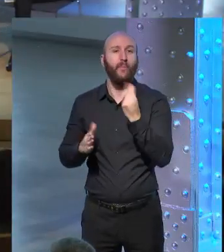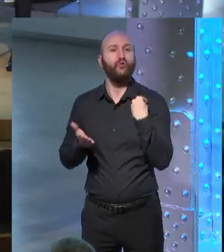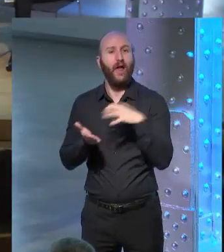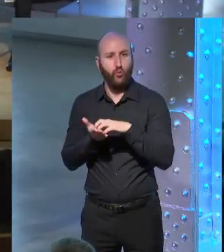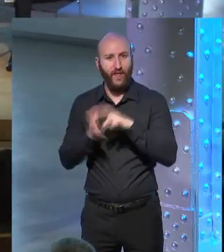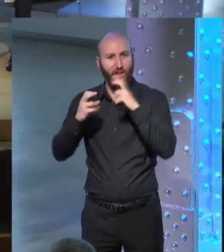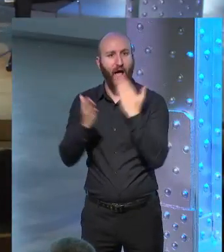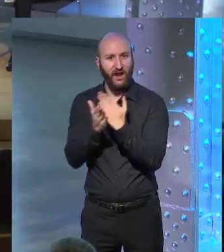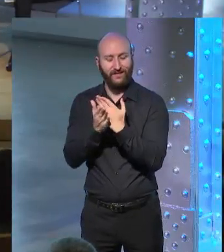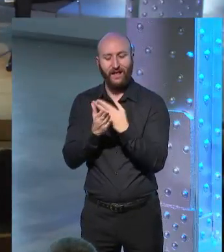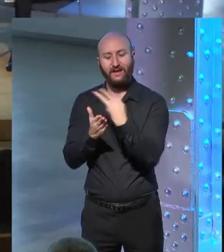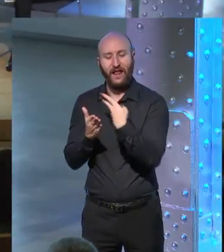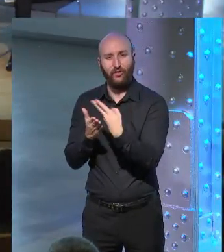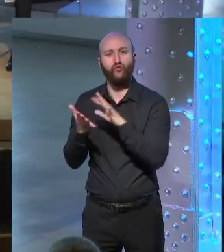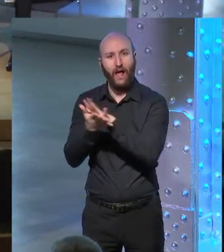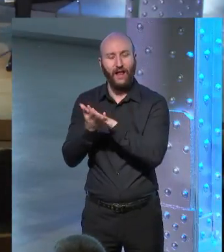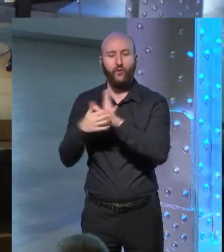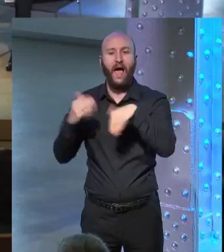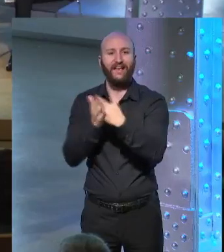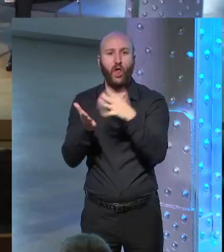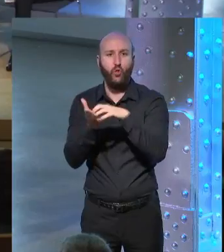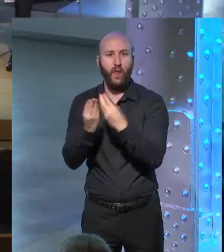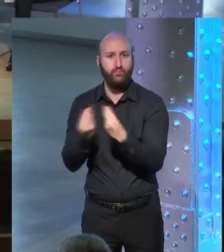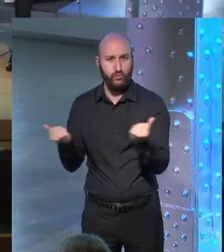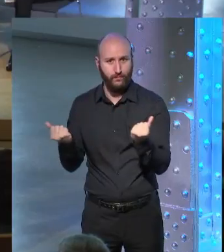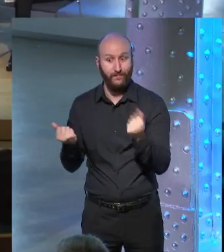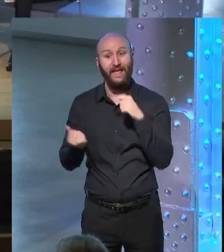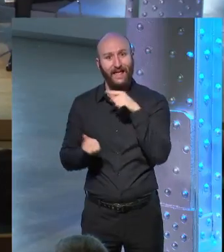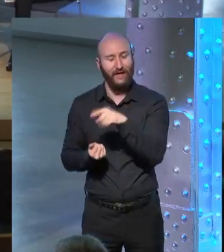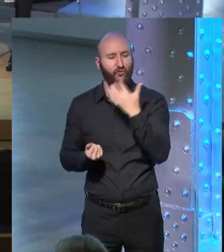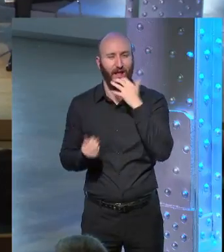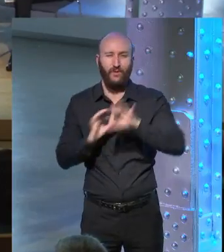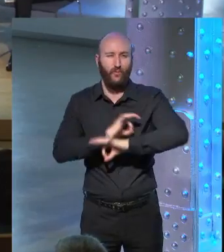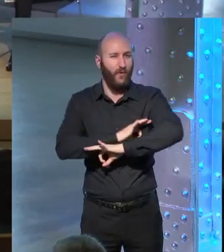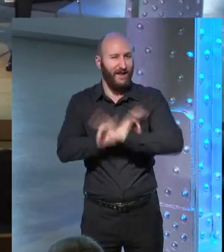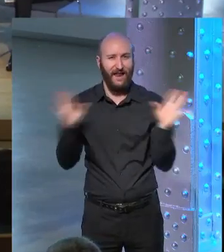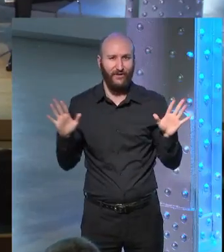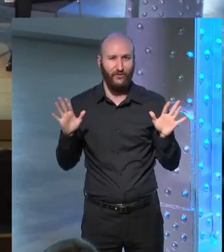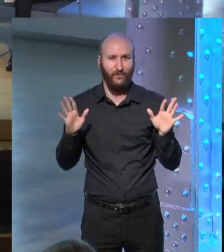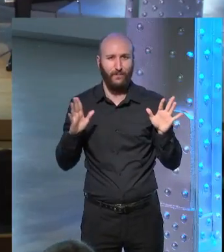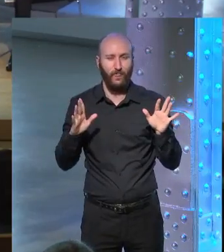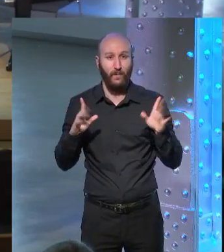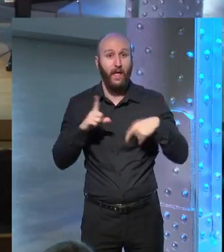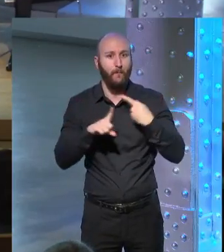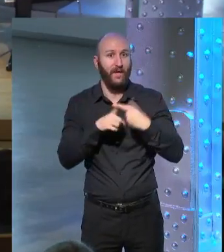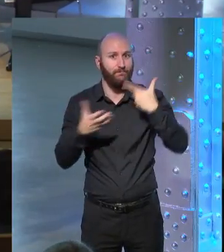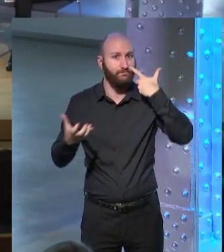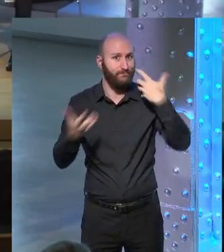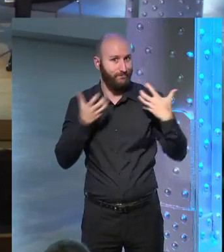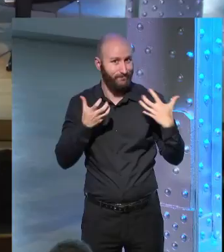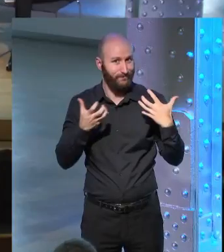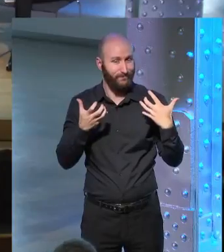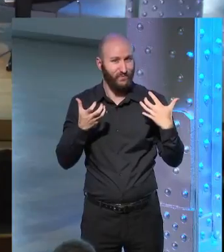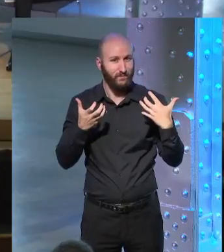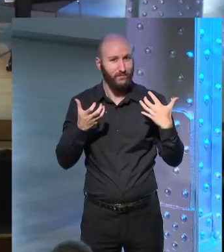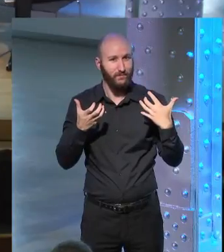entre los dos. Me parece un ejemplo clarísimo y muy llamativo para los que somos de esta generación de cómo